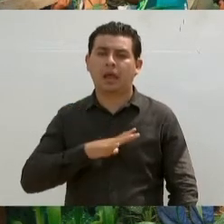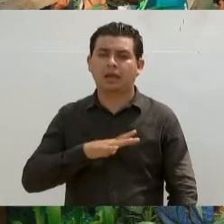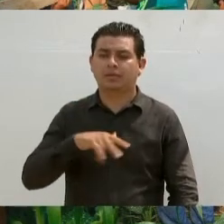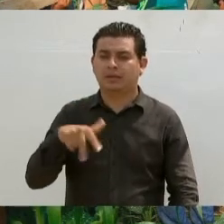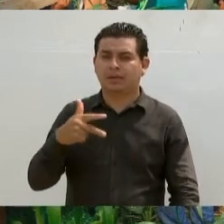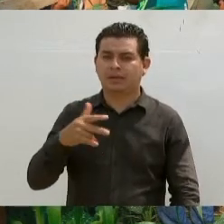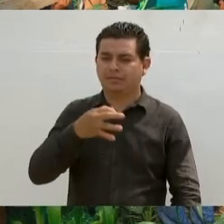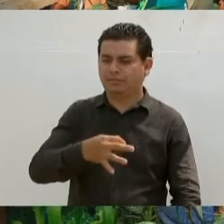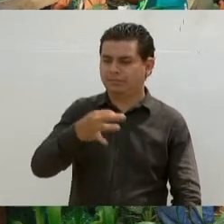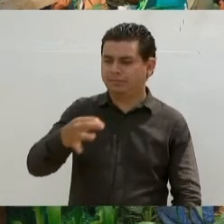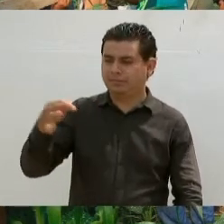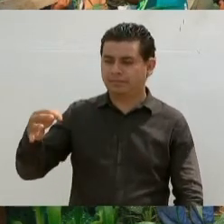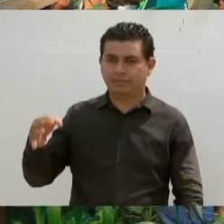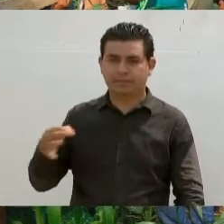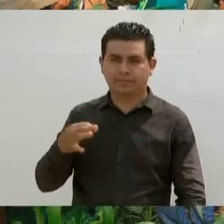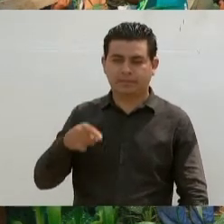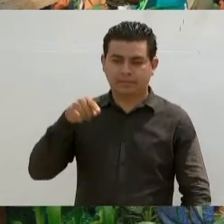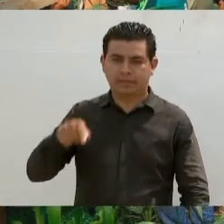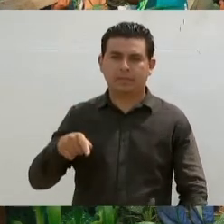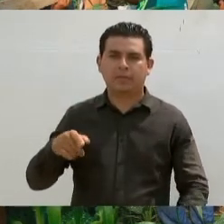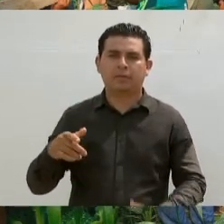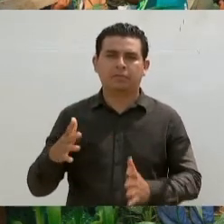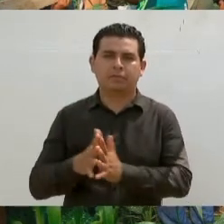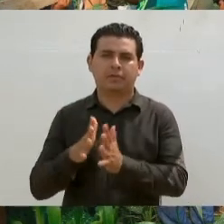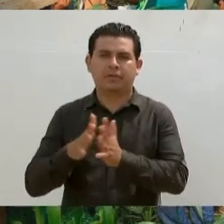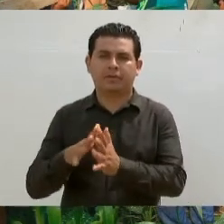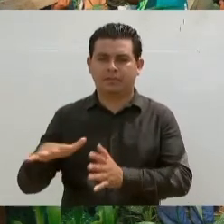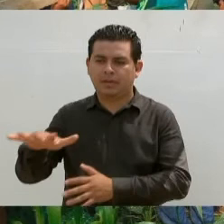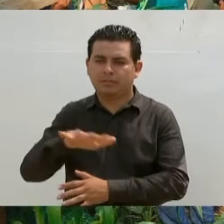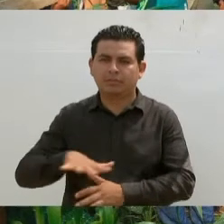comunidades que participan en este municipio.